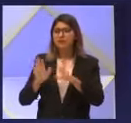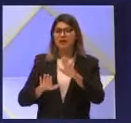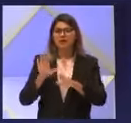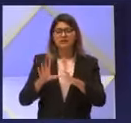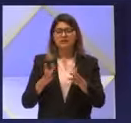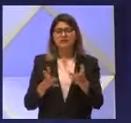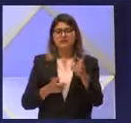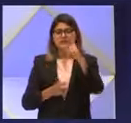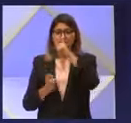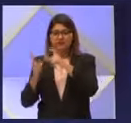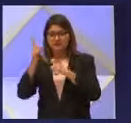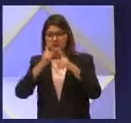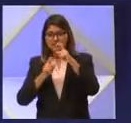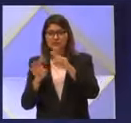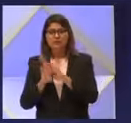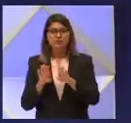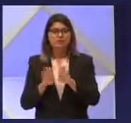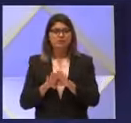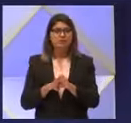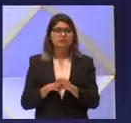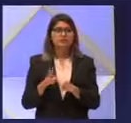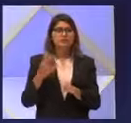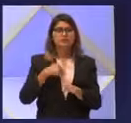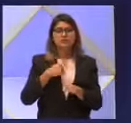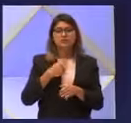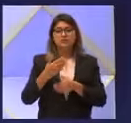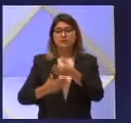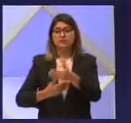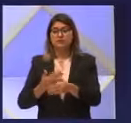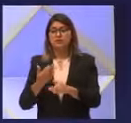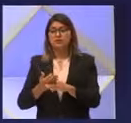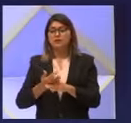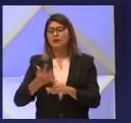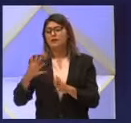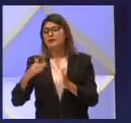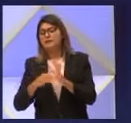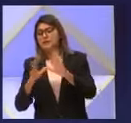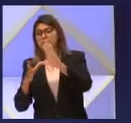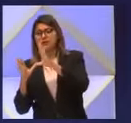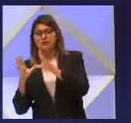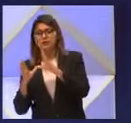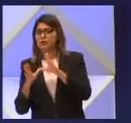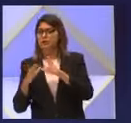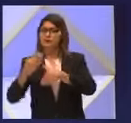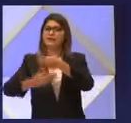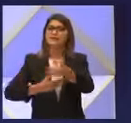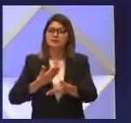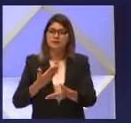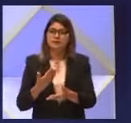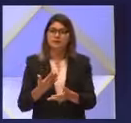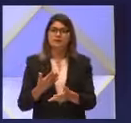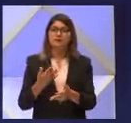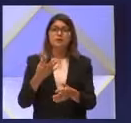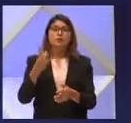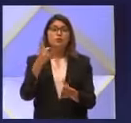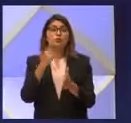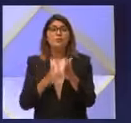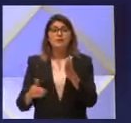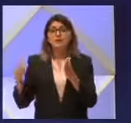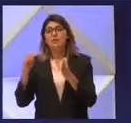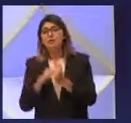cuando tengamos no 10.000 cuando tengamos un millón de satélites que vamos a hacer con el espectro con los de brice